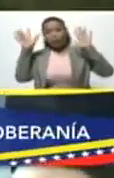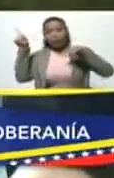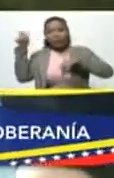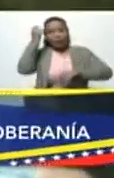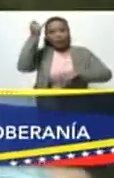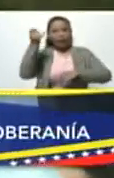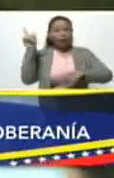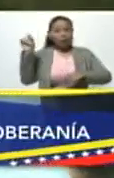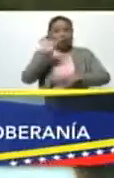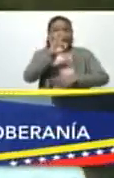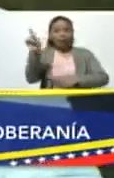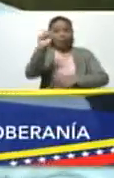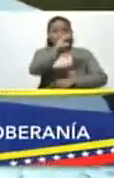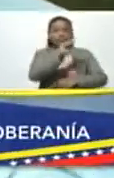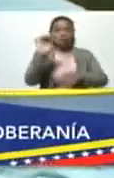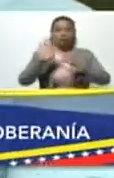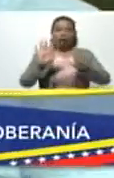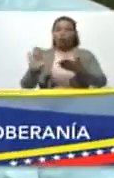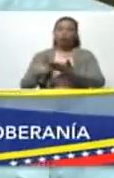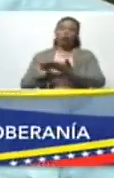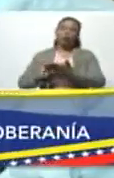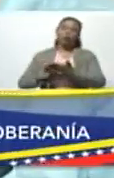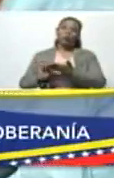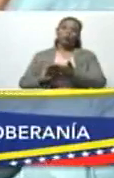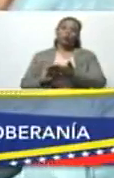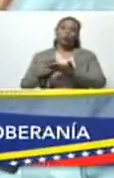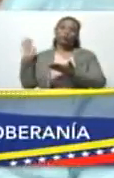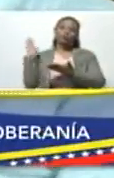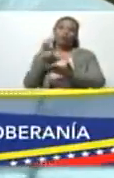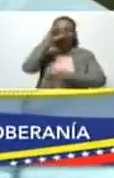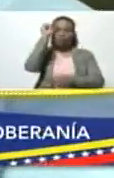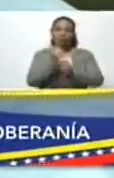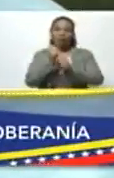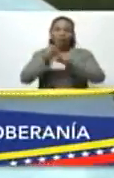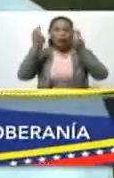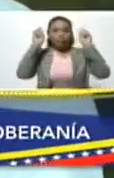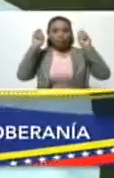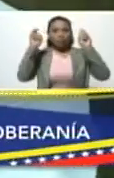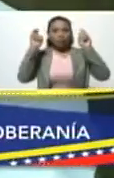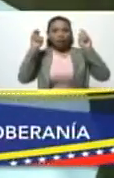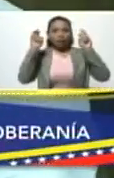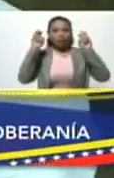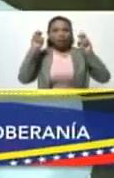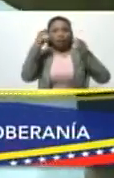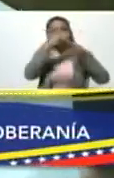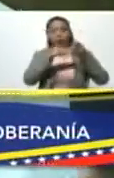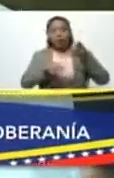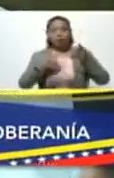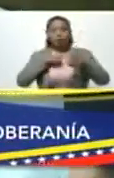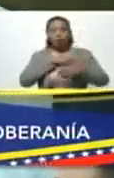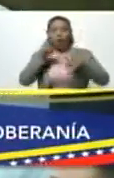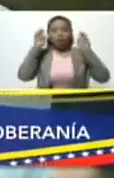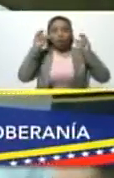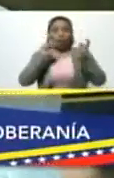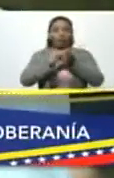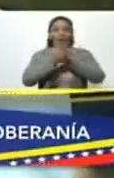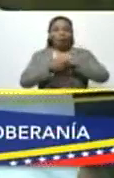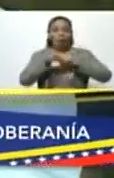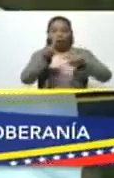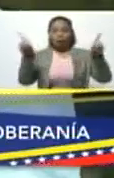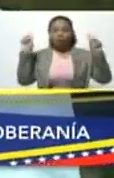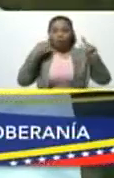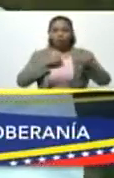y a los tres meses estaba resuelto. Lo que se viene trabajando en el tema de los bioinsumos, para nosotros el tema del cambio climático es una cuestión que